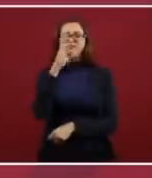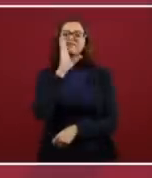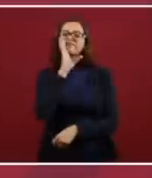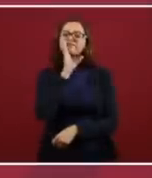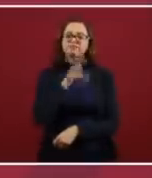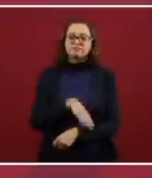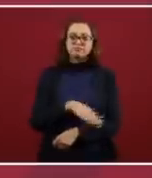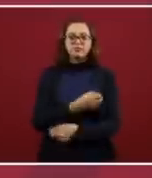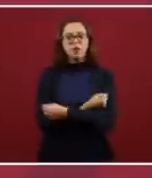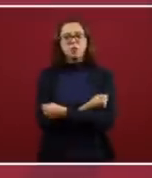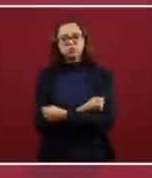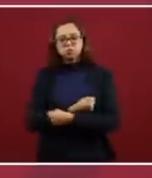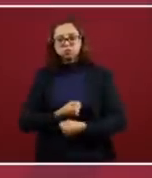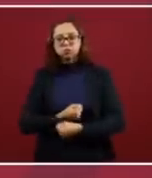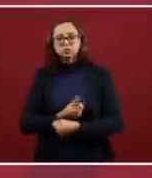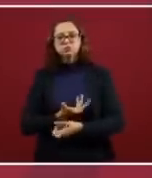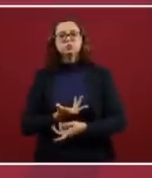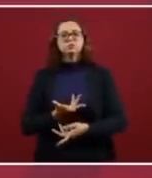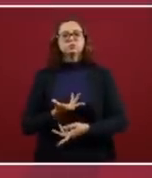ver la obesidad.